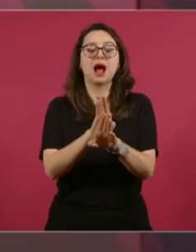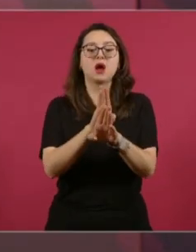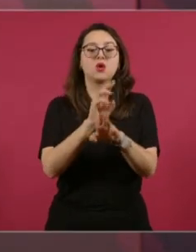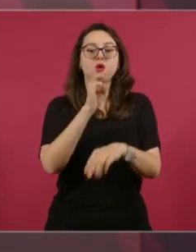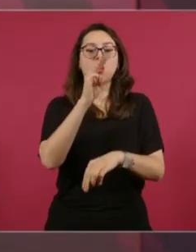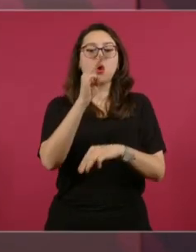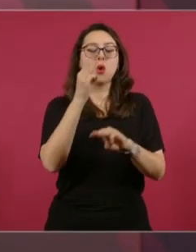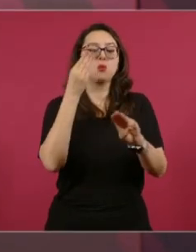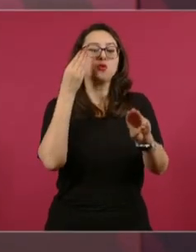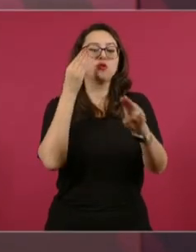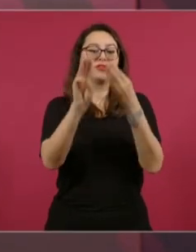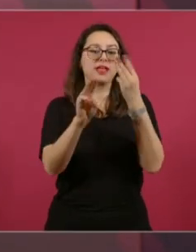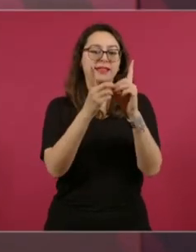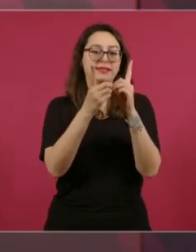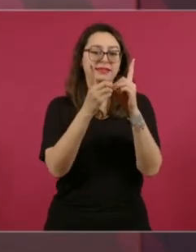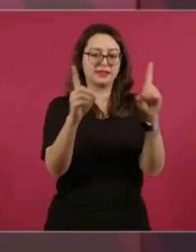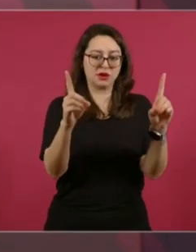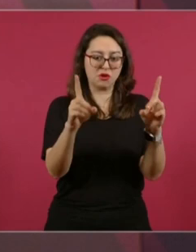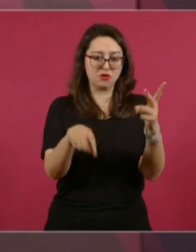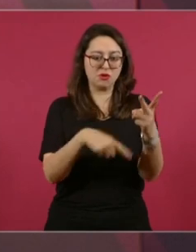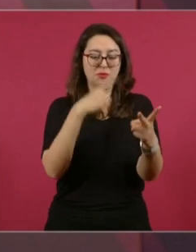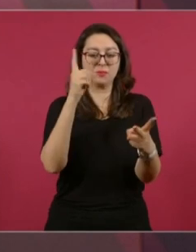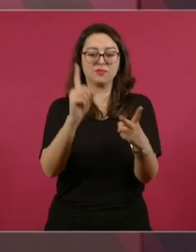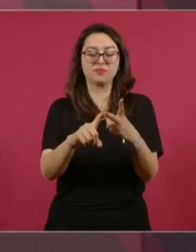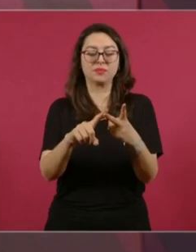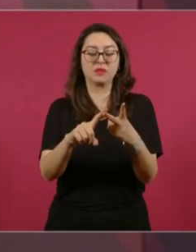y del Fondo Monetario Internacional.